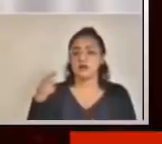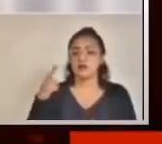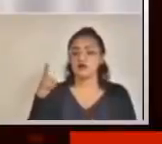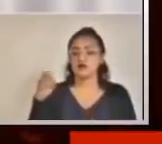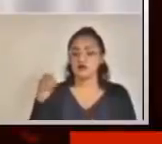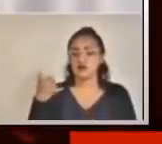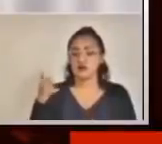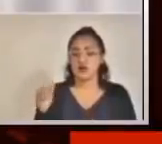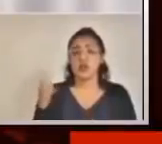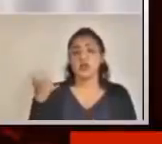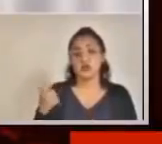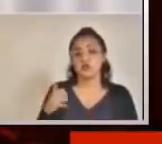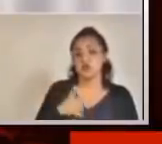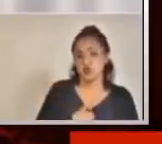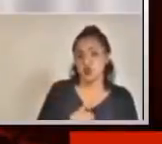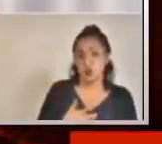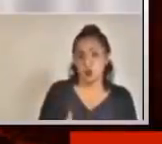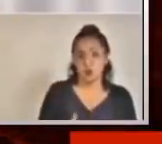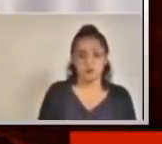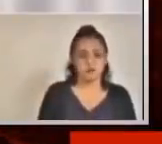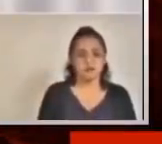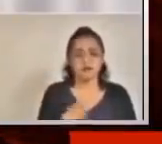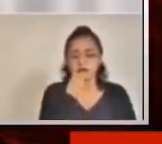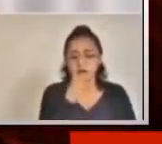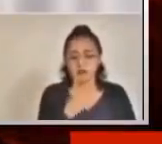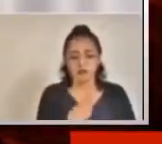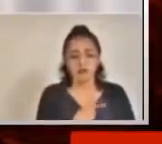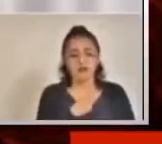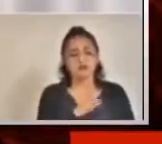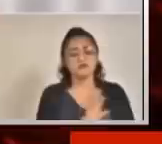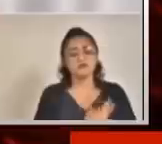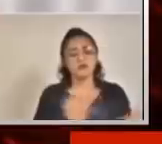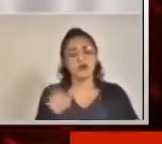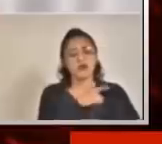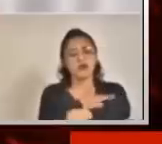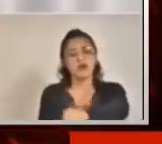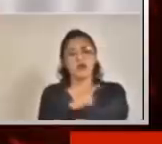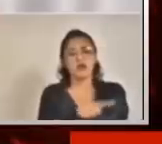en donde emilio lozoya me dijo que estaba resuelto